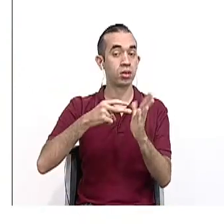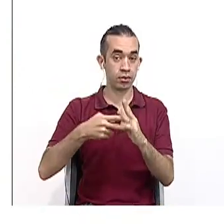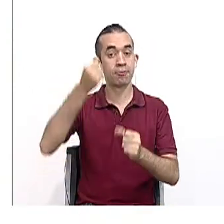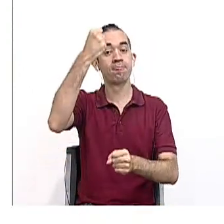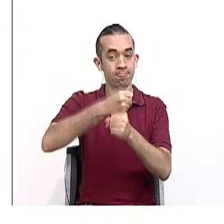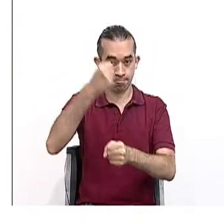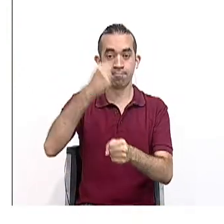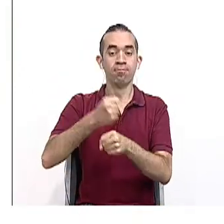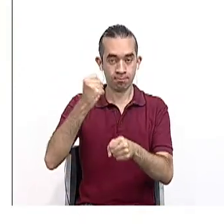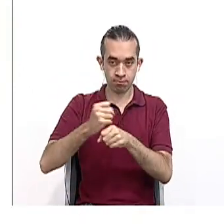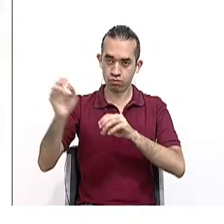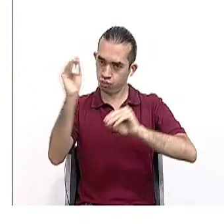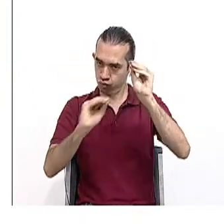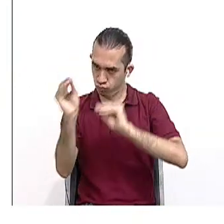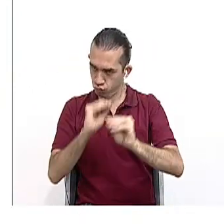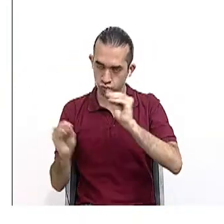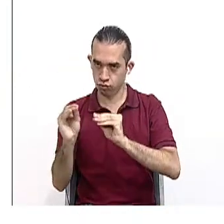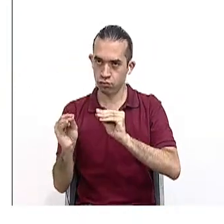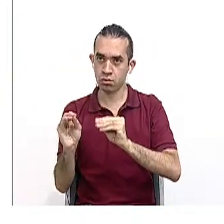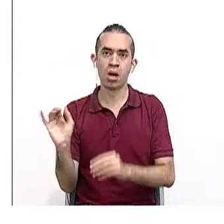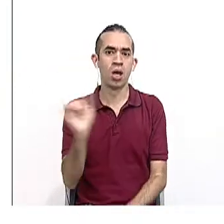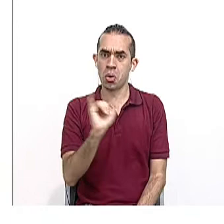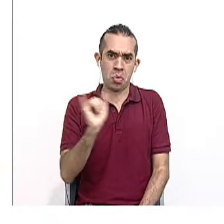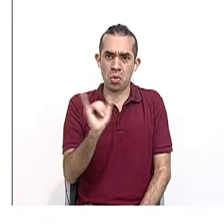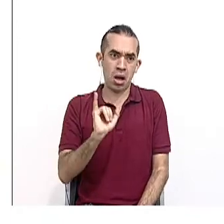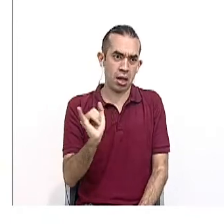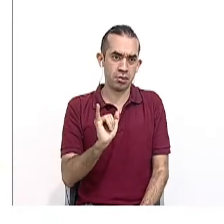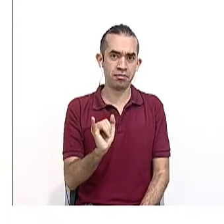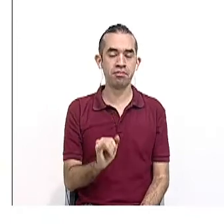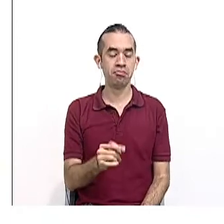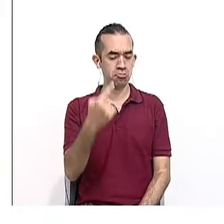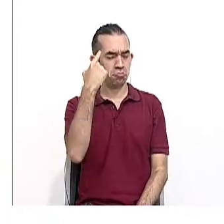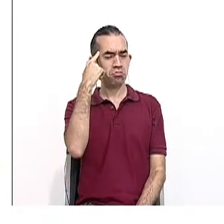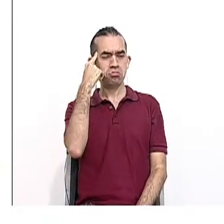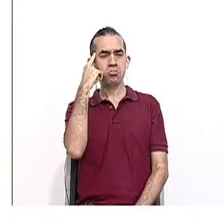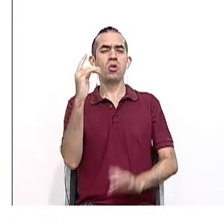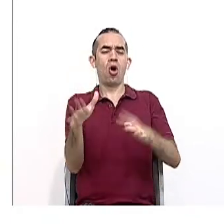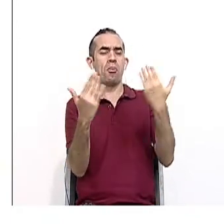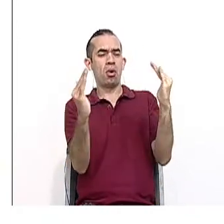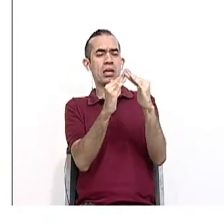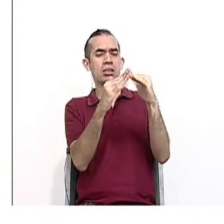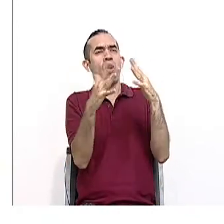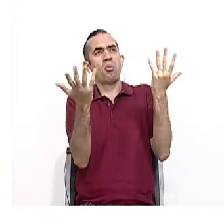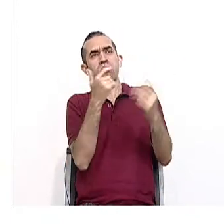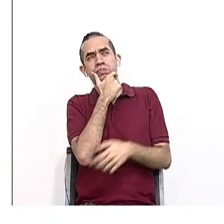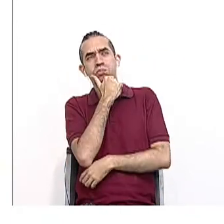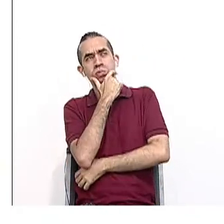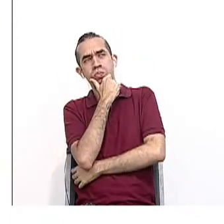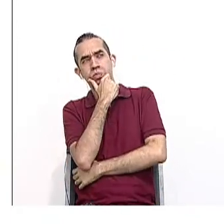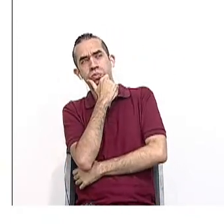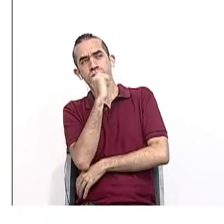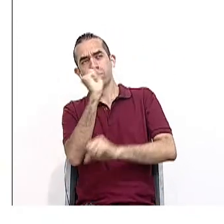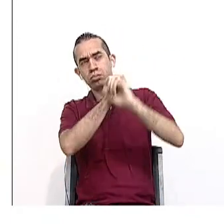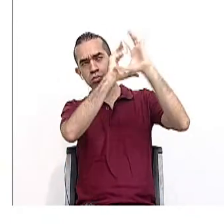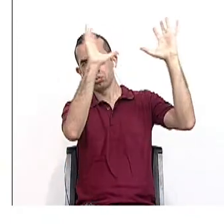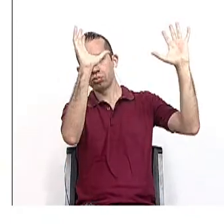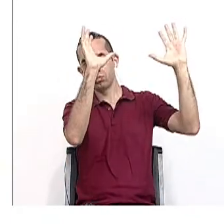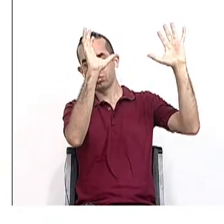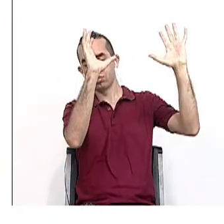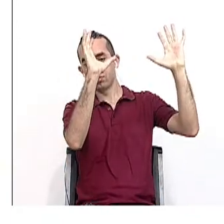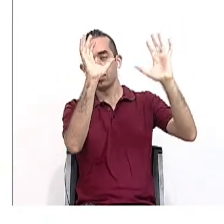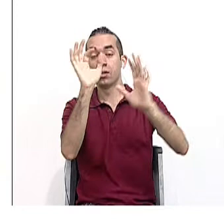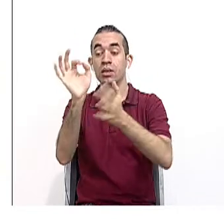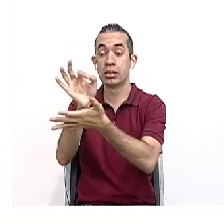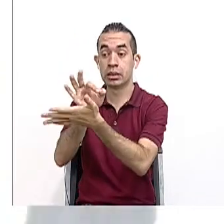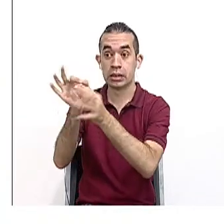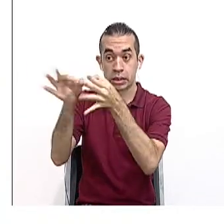de construcción. Sí, al igual que las personas piensan cómo quieren su casa, el texto debe ser